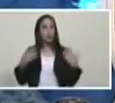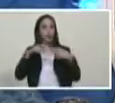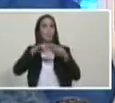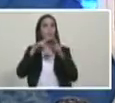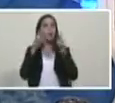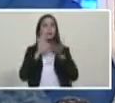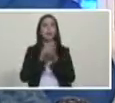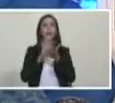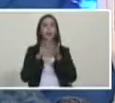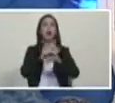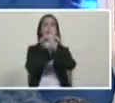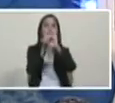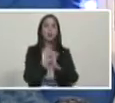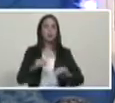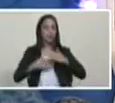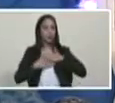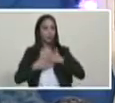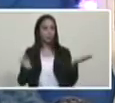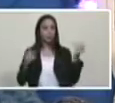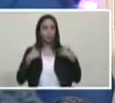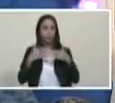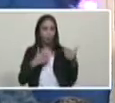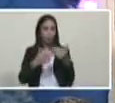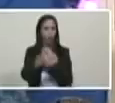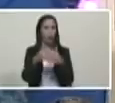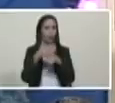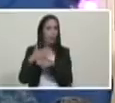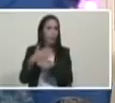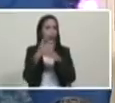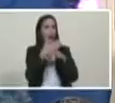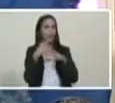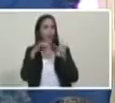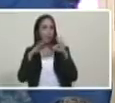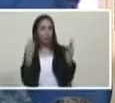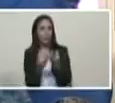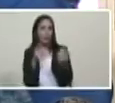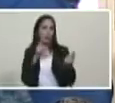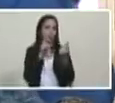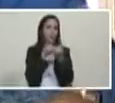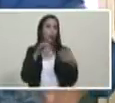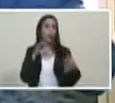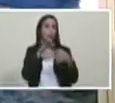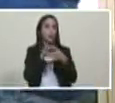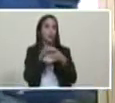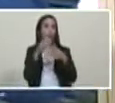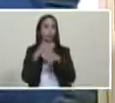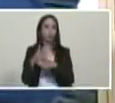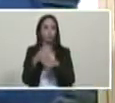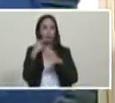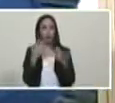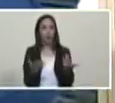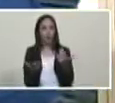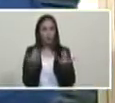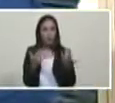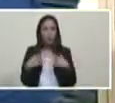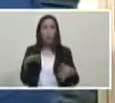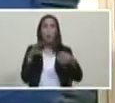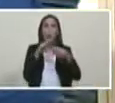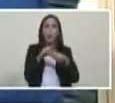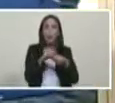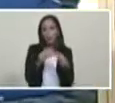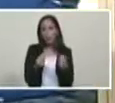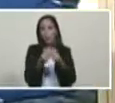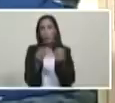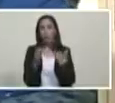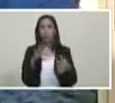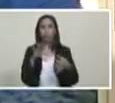Venezuela que disfrute estos días, que comparta estos días en familia, que se acerquen cada vez más.